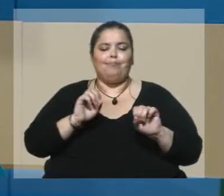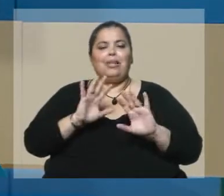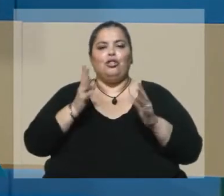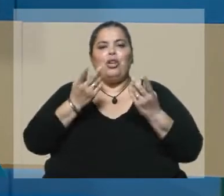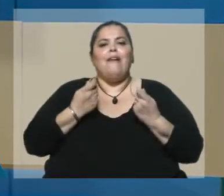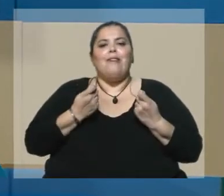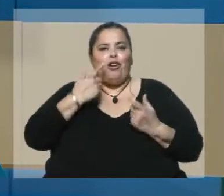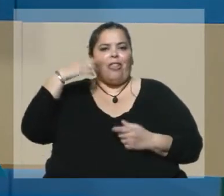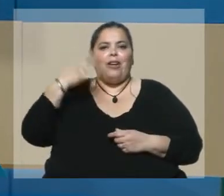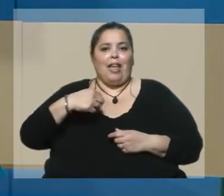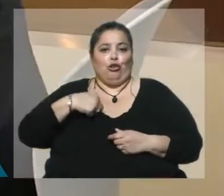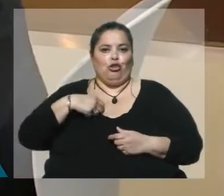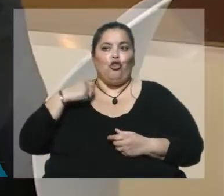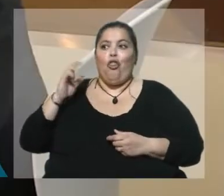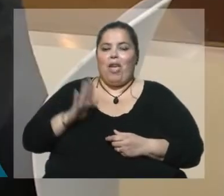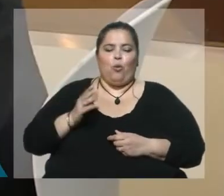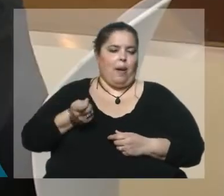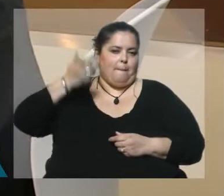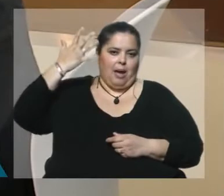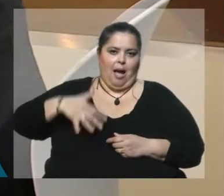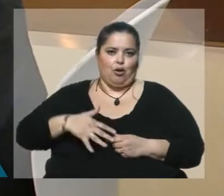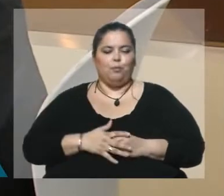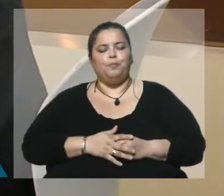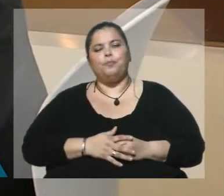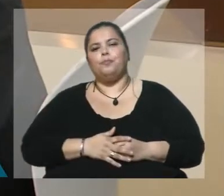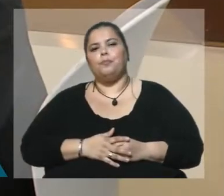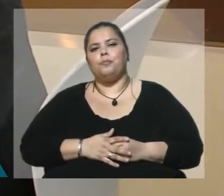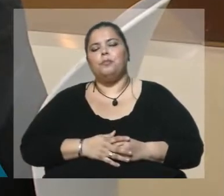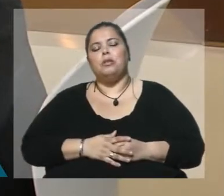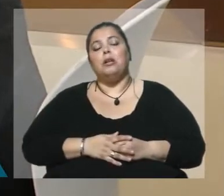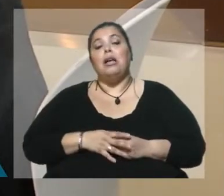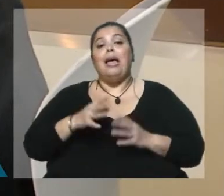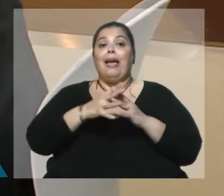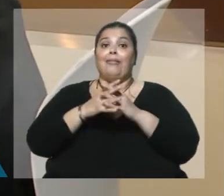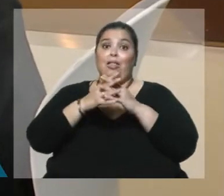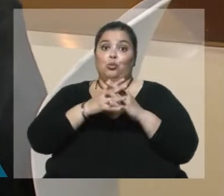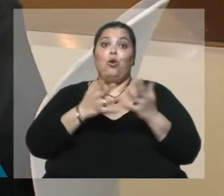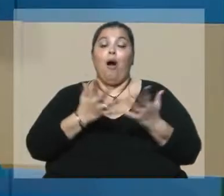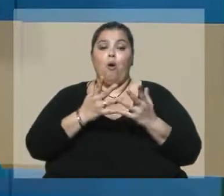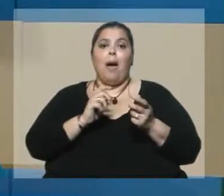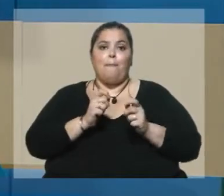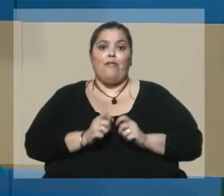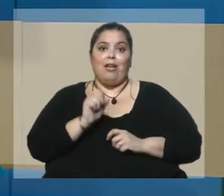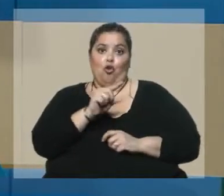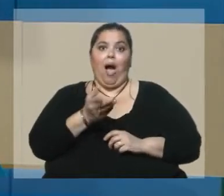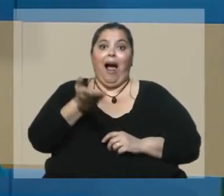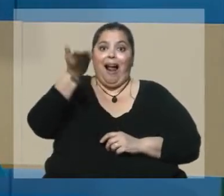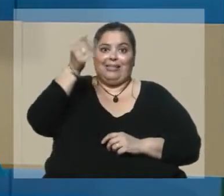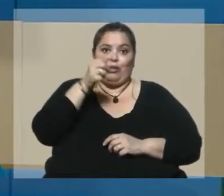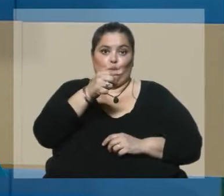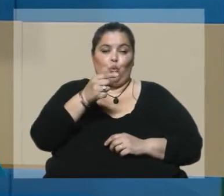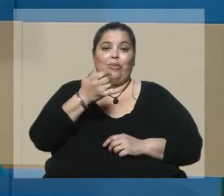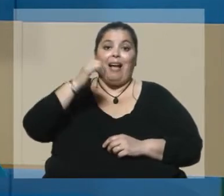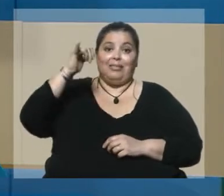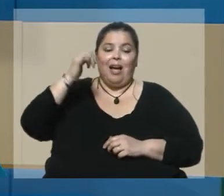efectivo al que nos vamos a endeudar va a ser más alto claro y y está Estados Unidos precisamente moviendo exactamente al alza es que Estados